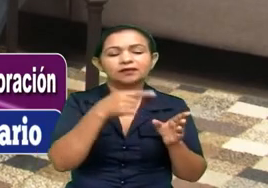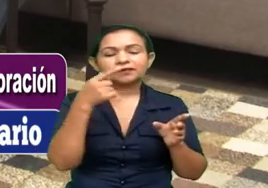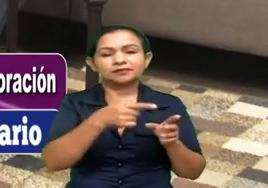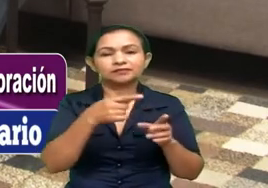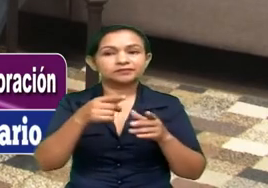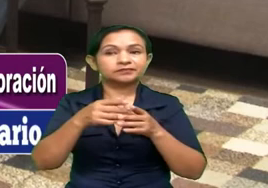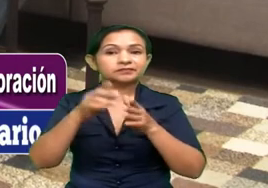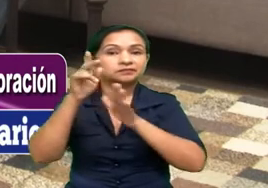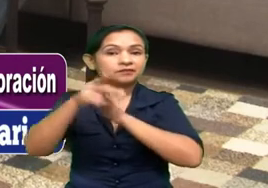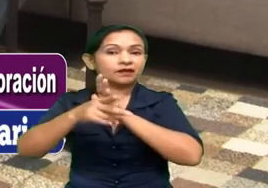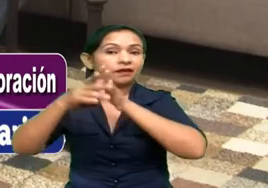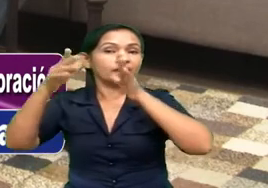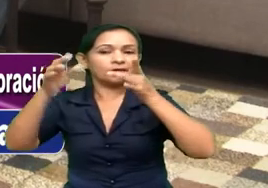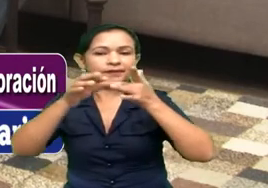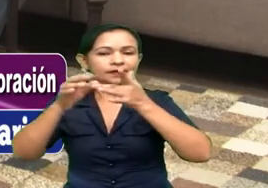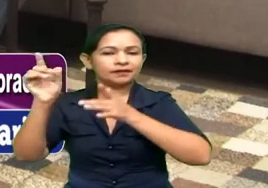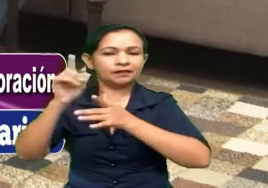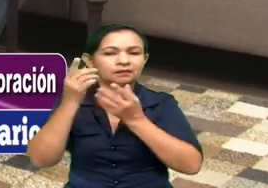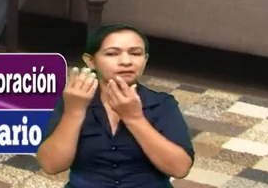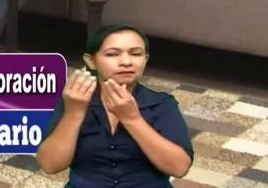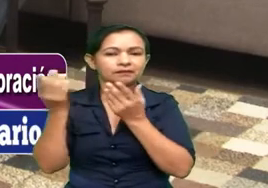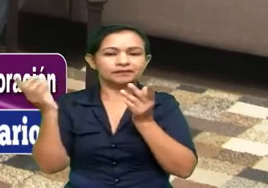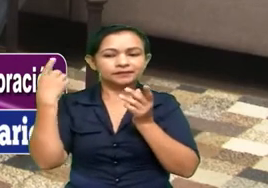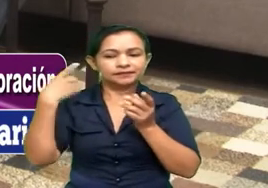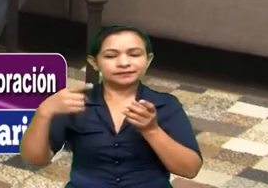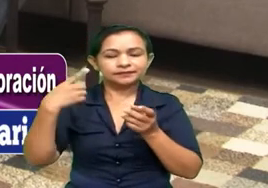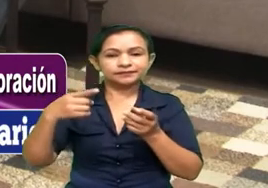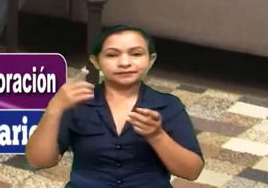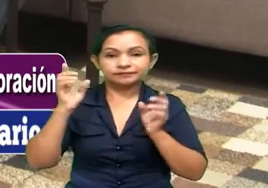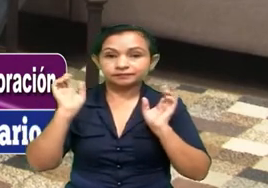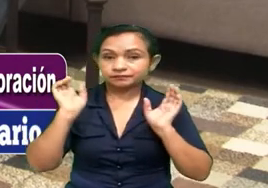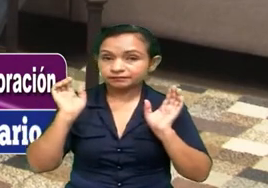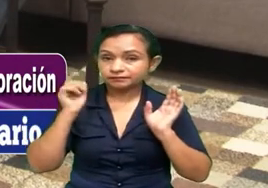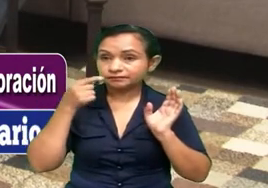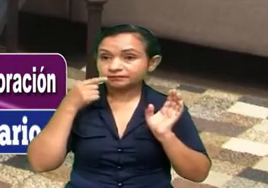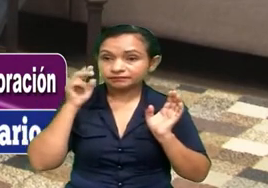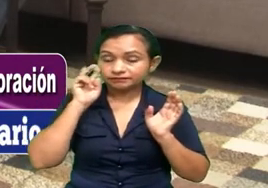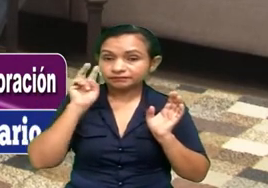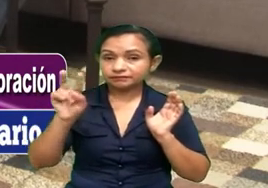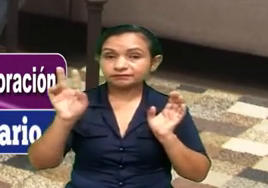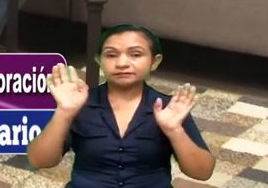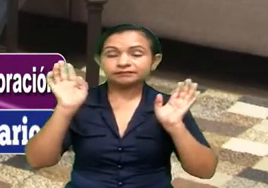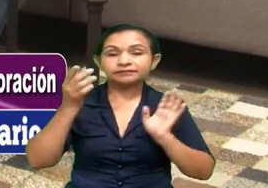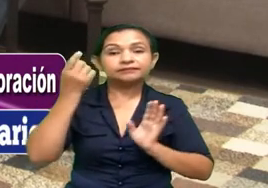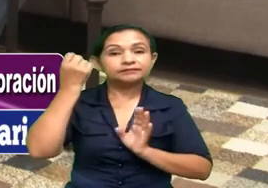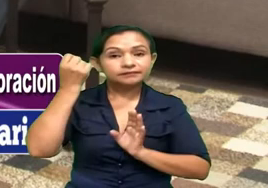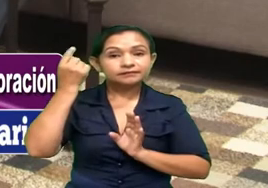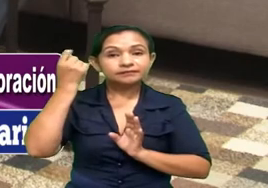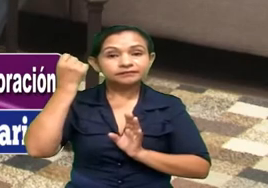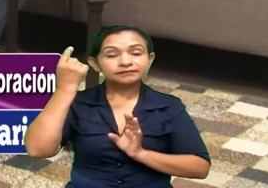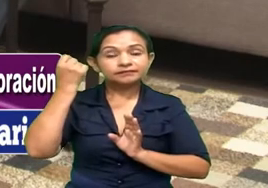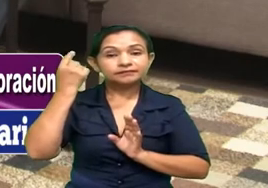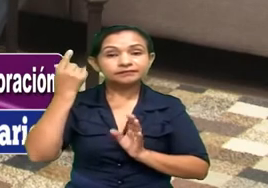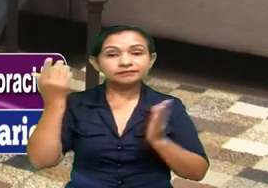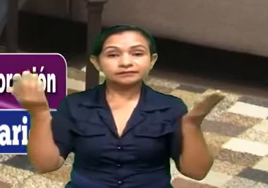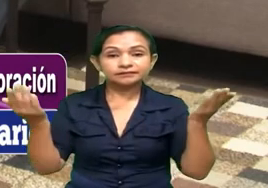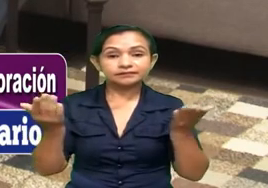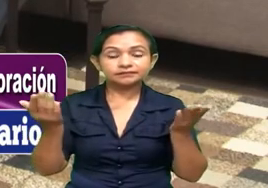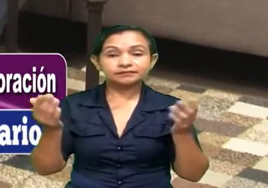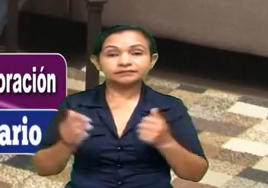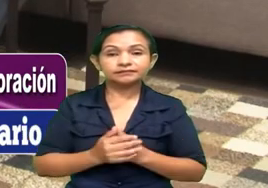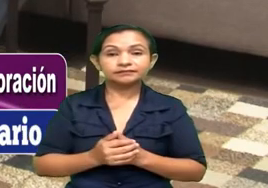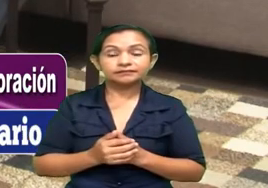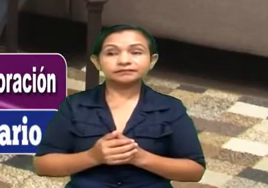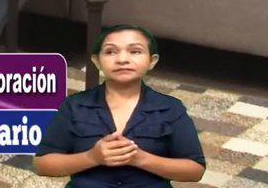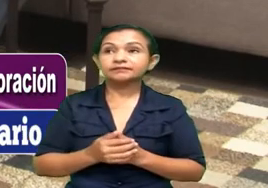grandes potencias no hay, si ellos no tienen derecho de veto. Entonces, hay que entender que